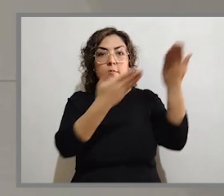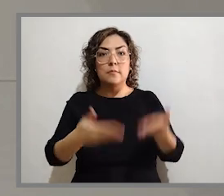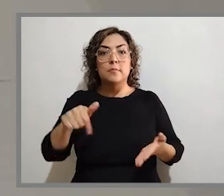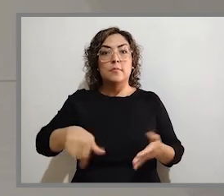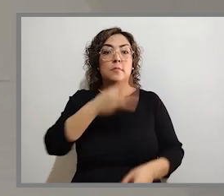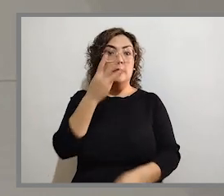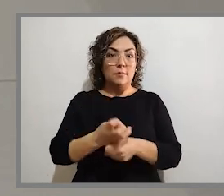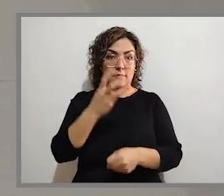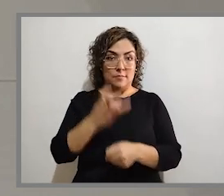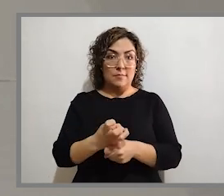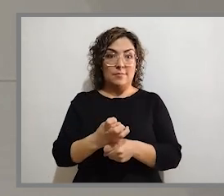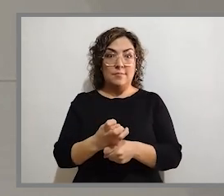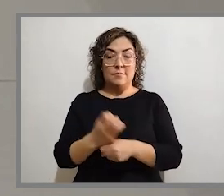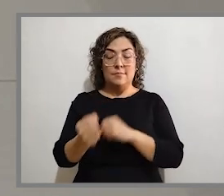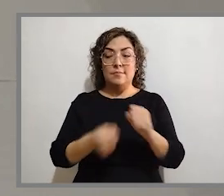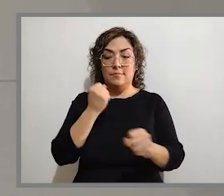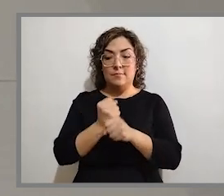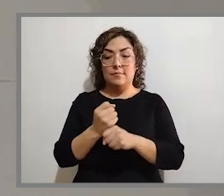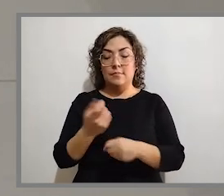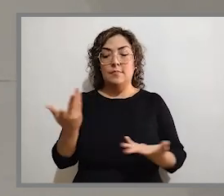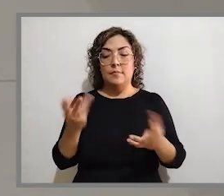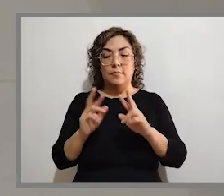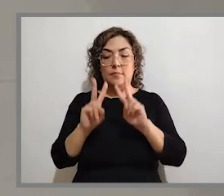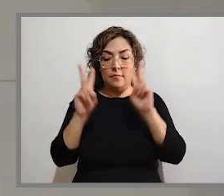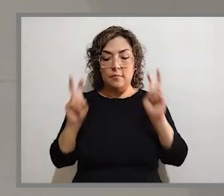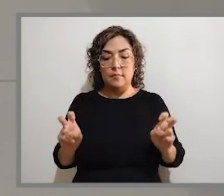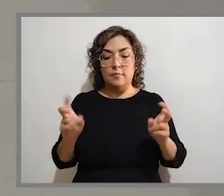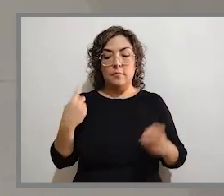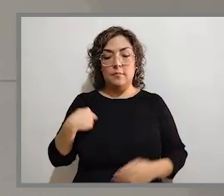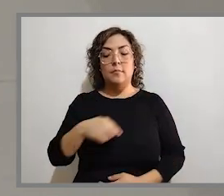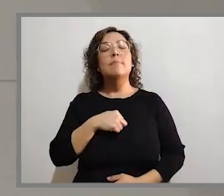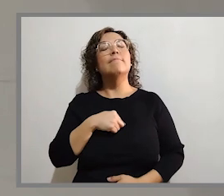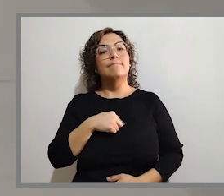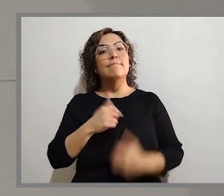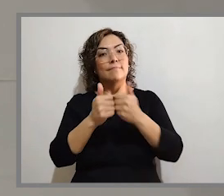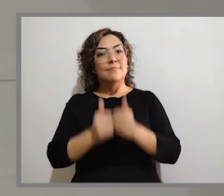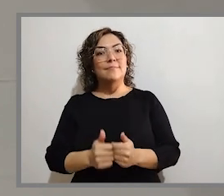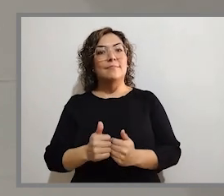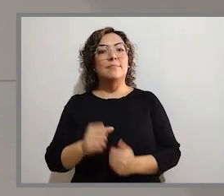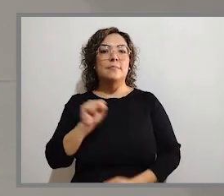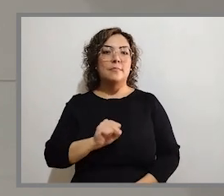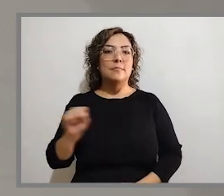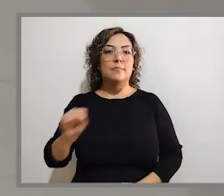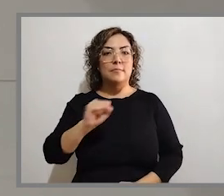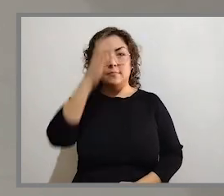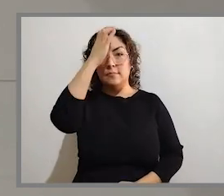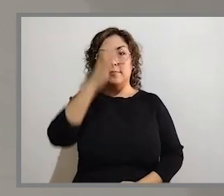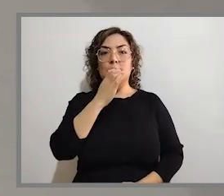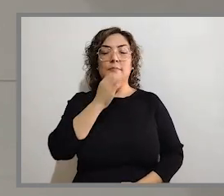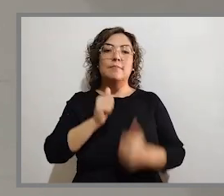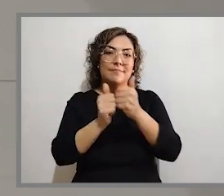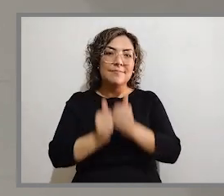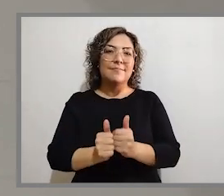la Red de Mujeres Electas. Siempre es un gusto estar aquí en Saltillo, en Coahuila. Y bueno,